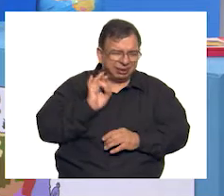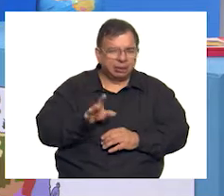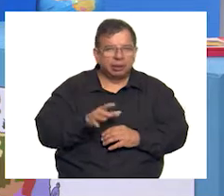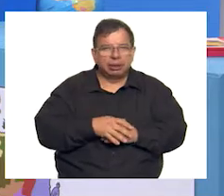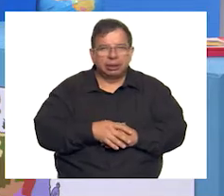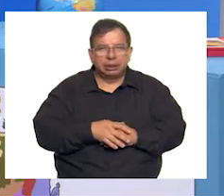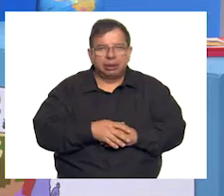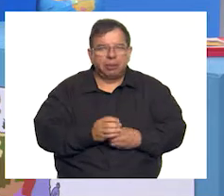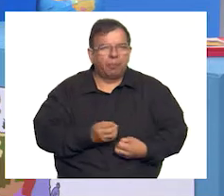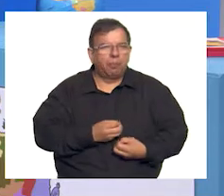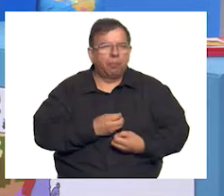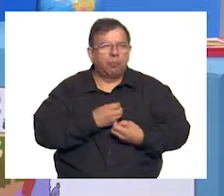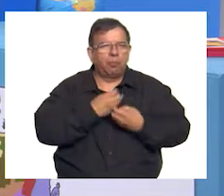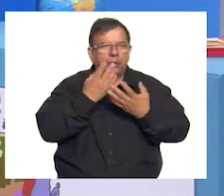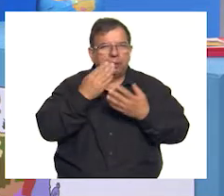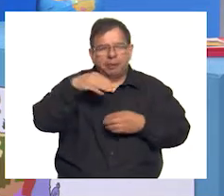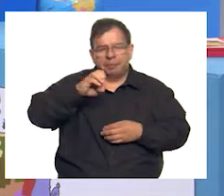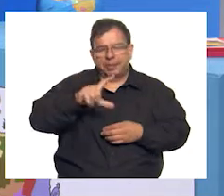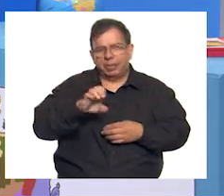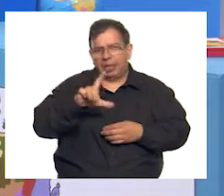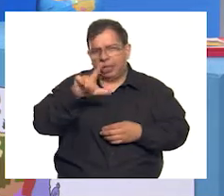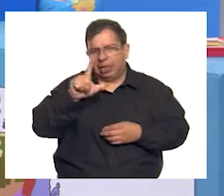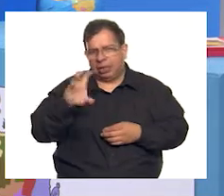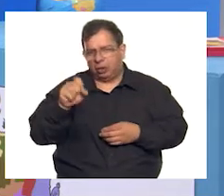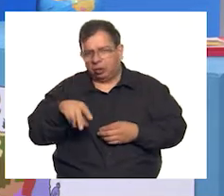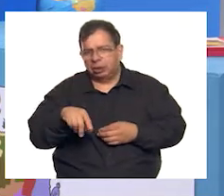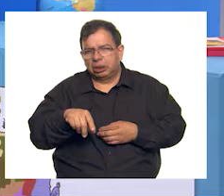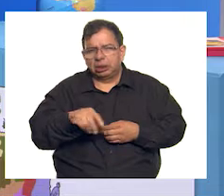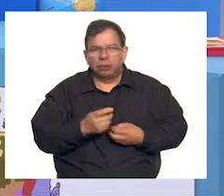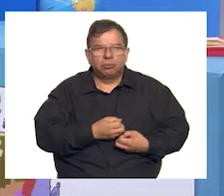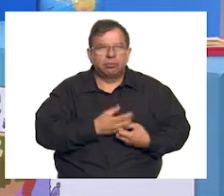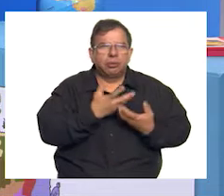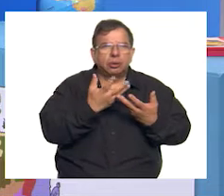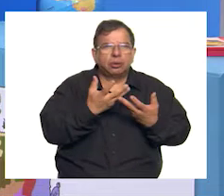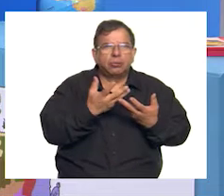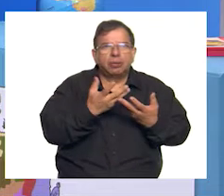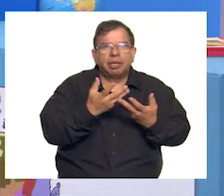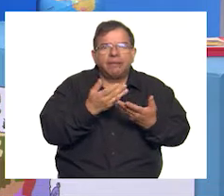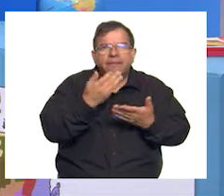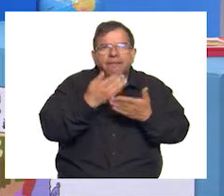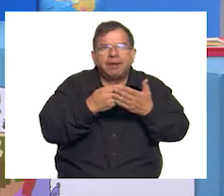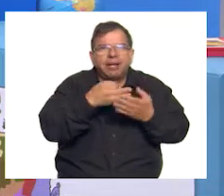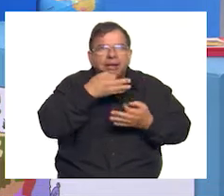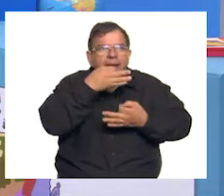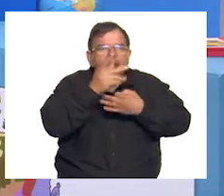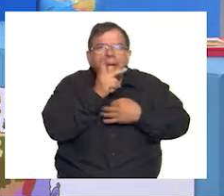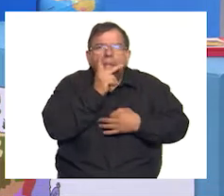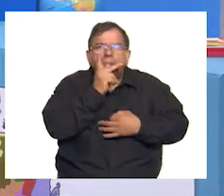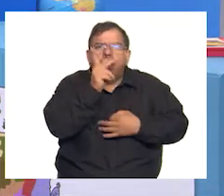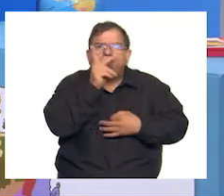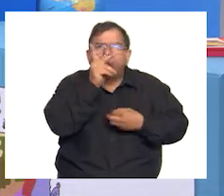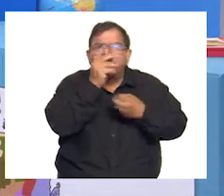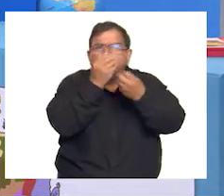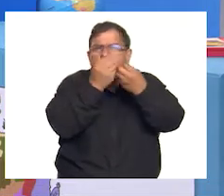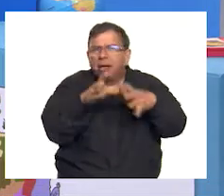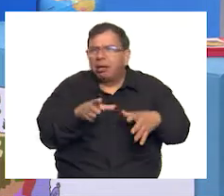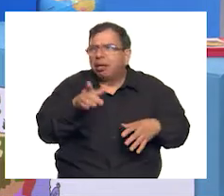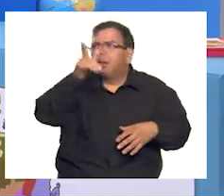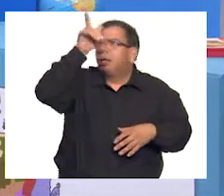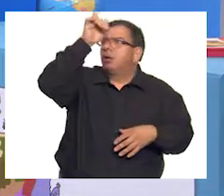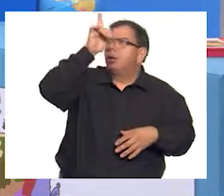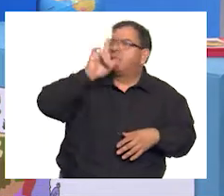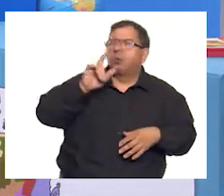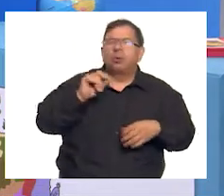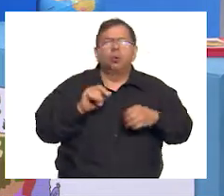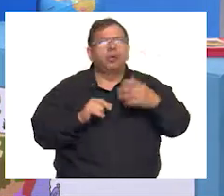tras leer el poema de Miguel León Portilla, se pierde esa forma de nombrar al mundo. Esas palabras que hablan de la luna, del